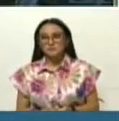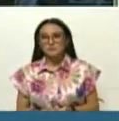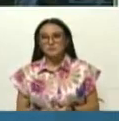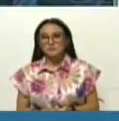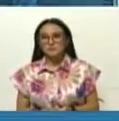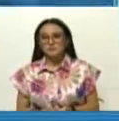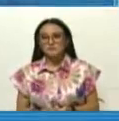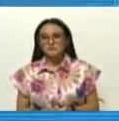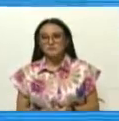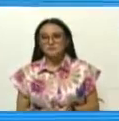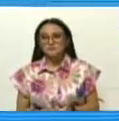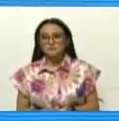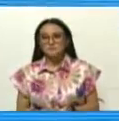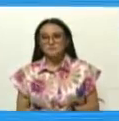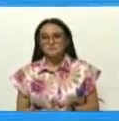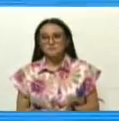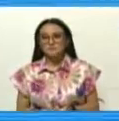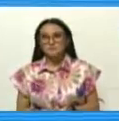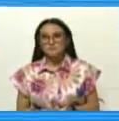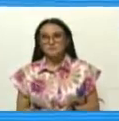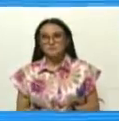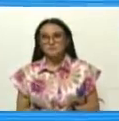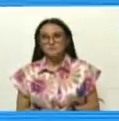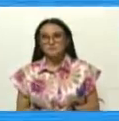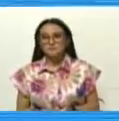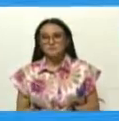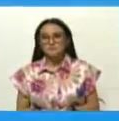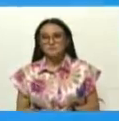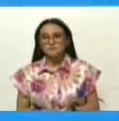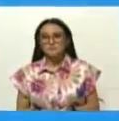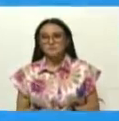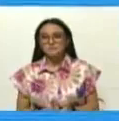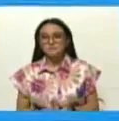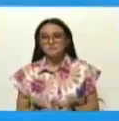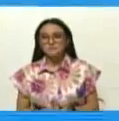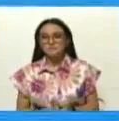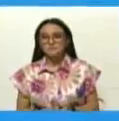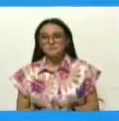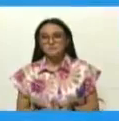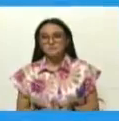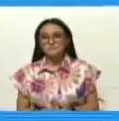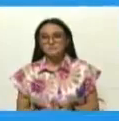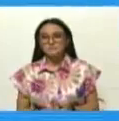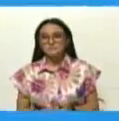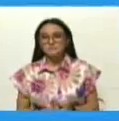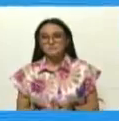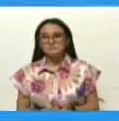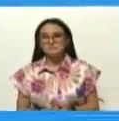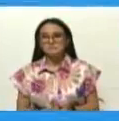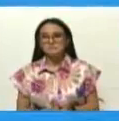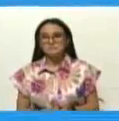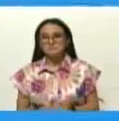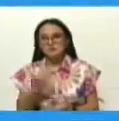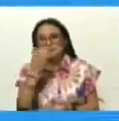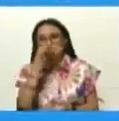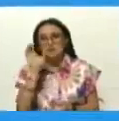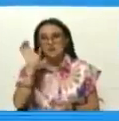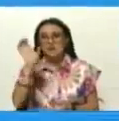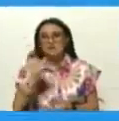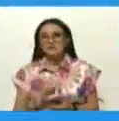Contra la patria, desde aquí. Porque ellos lo que querían era entregar nuestros recursos al imperialismo y a